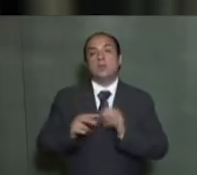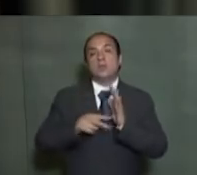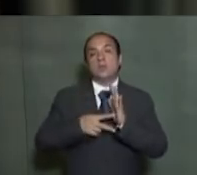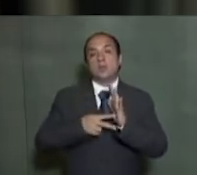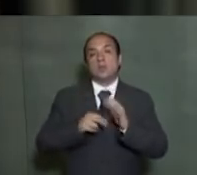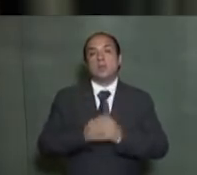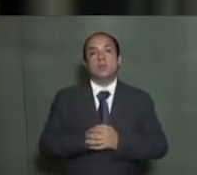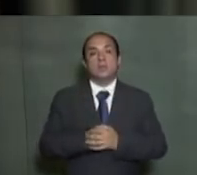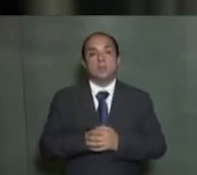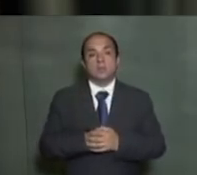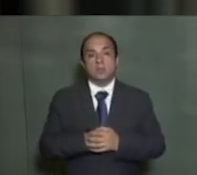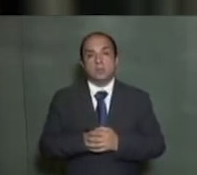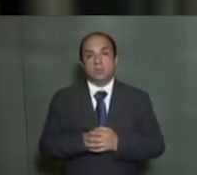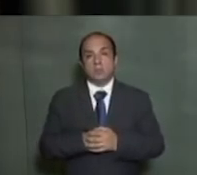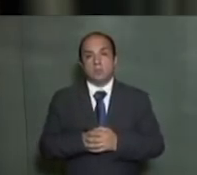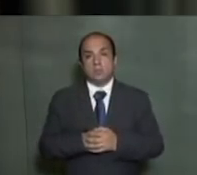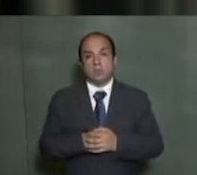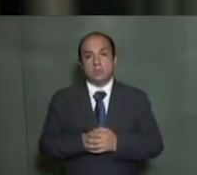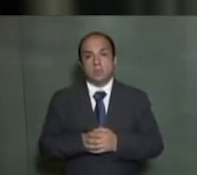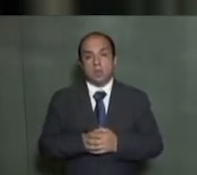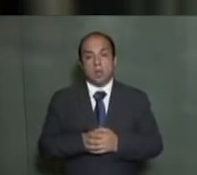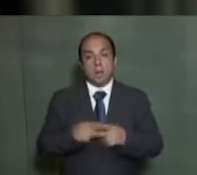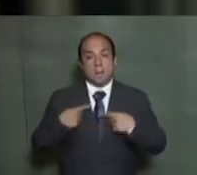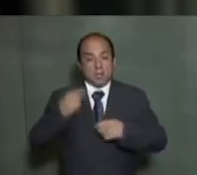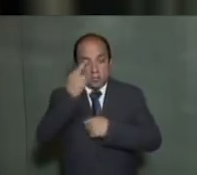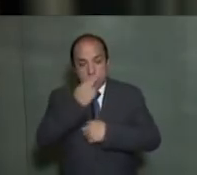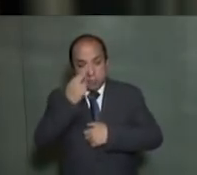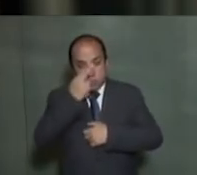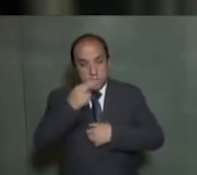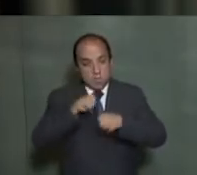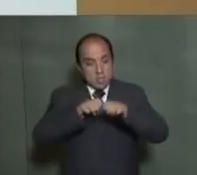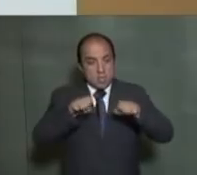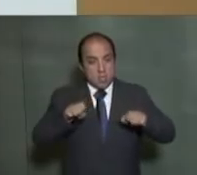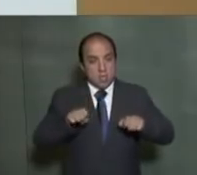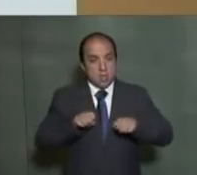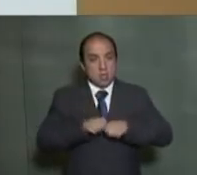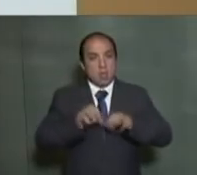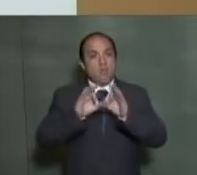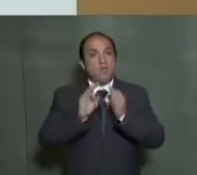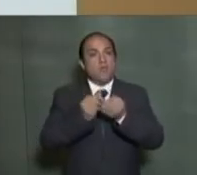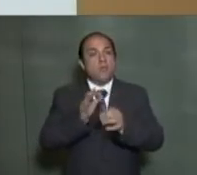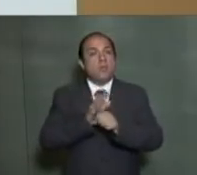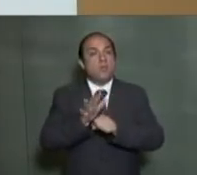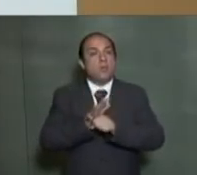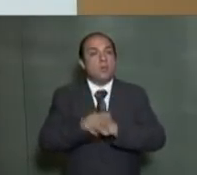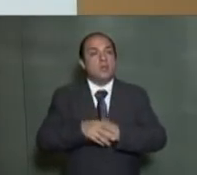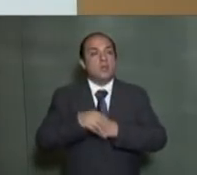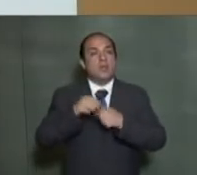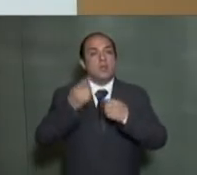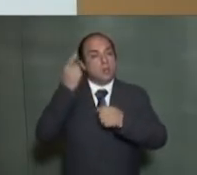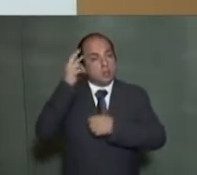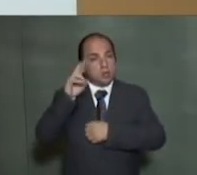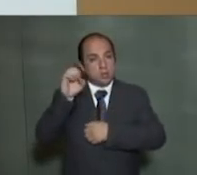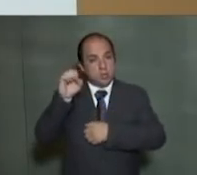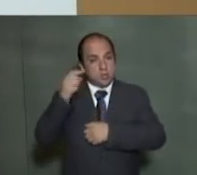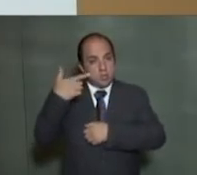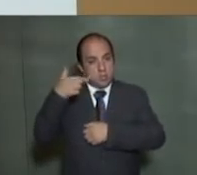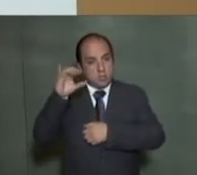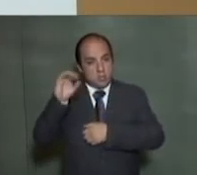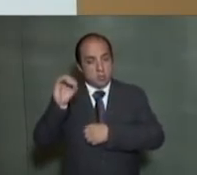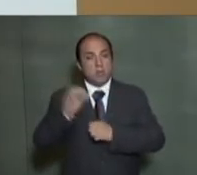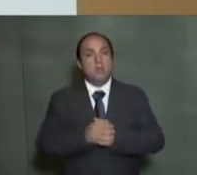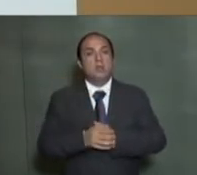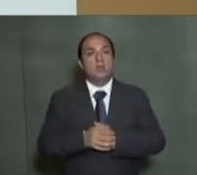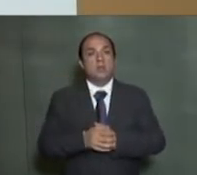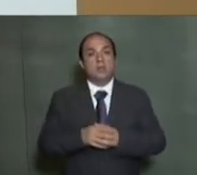Autónoma Metropolitana. Los revisores o este equipo consultivo estuvo conformado por el doctor Sergio Manuel Alcocer Martínez de Castro por parte